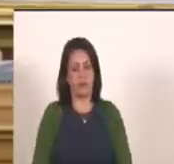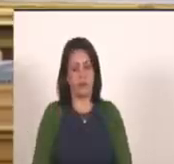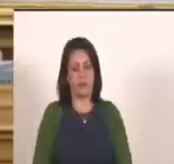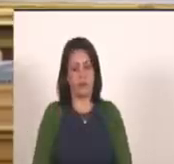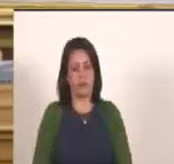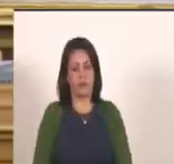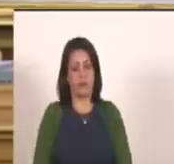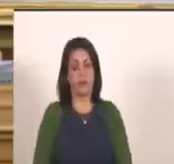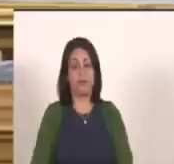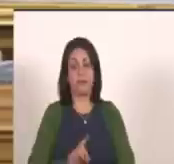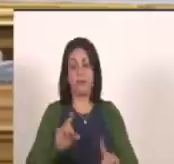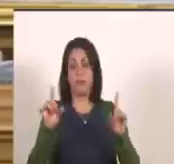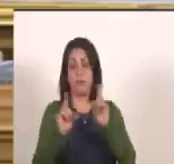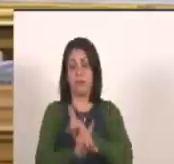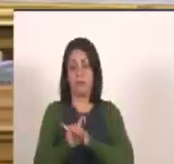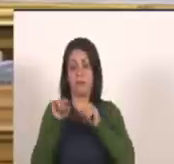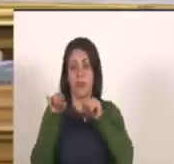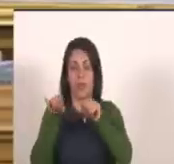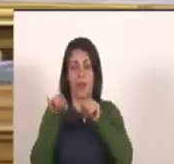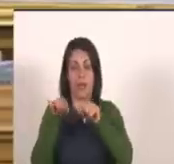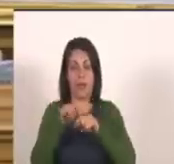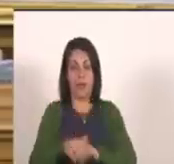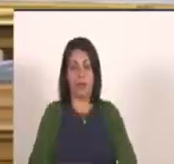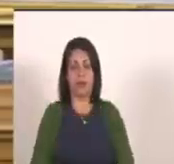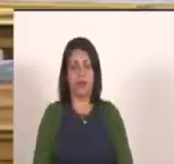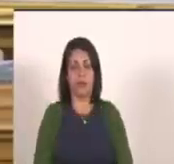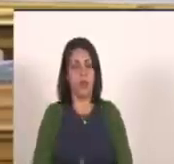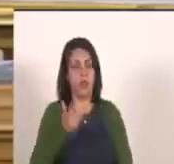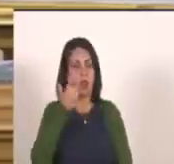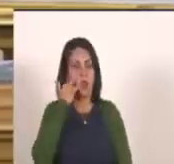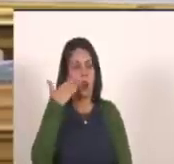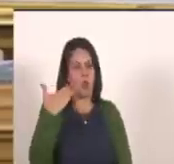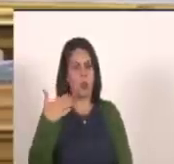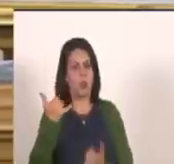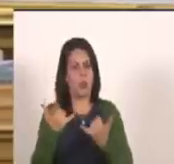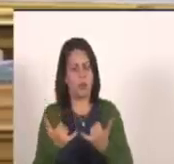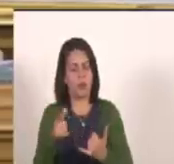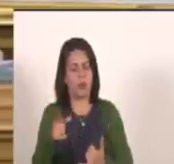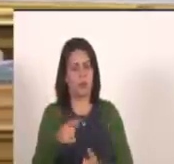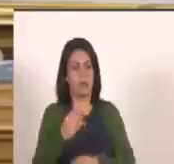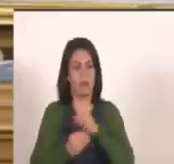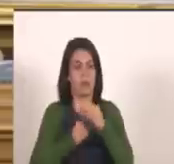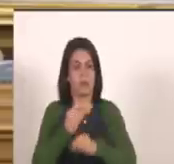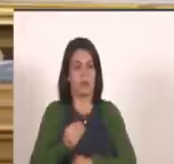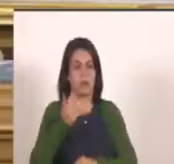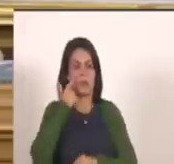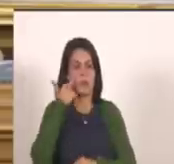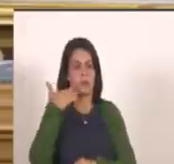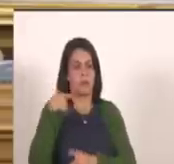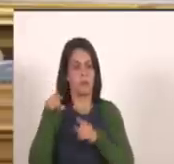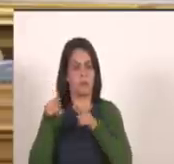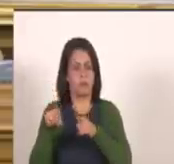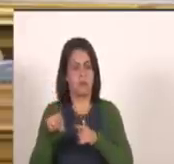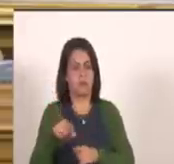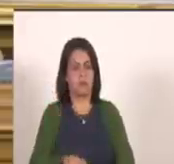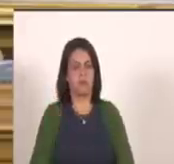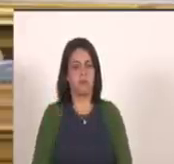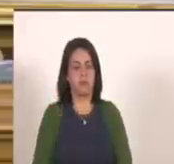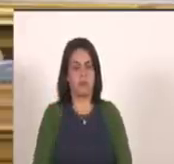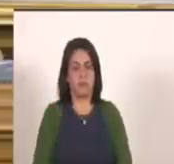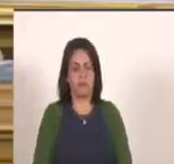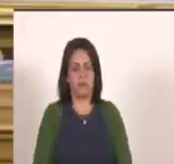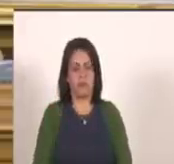por lo que se ha convertido en una especie de costumbre, lo que se ha convertido en una especie de lugar